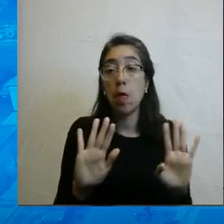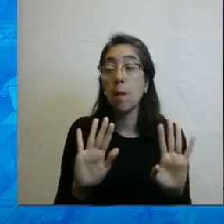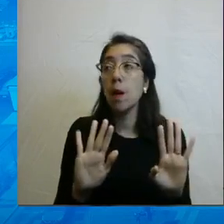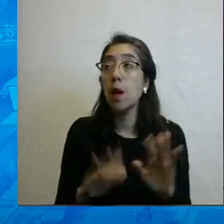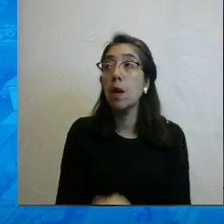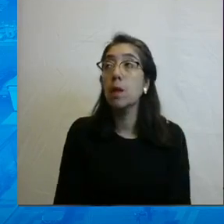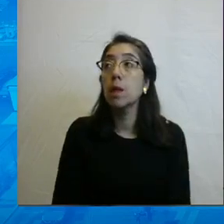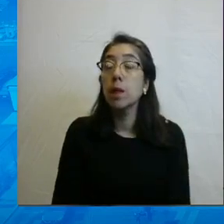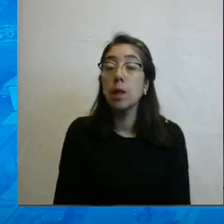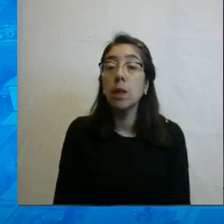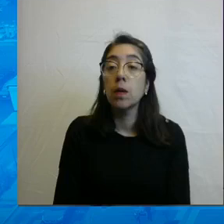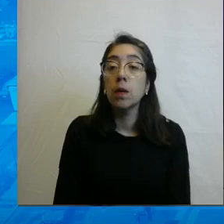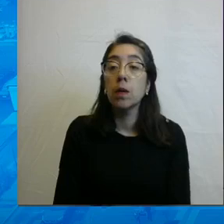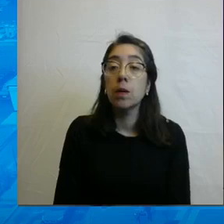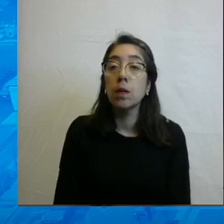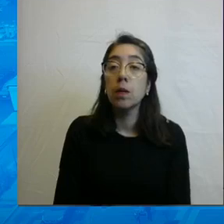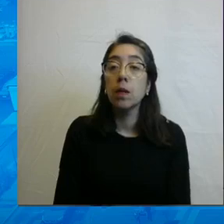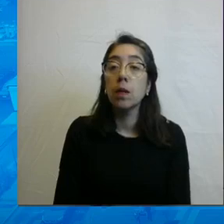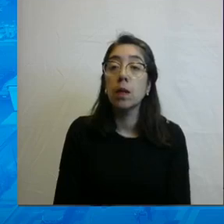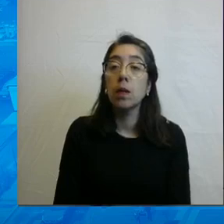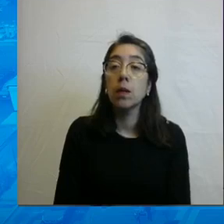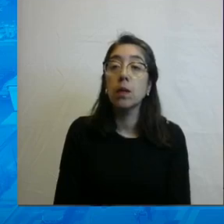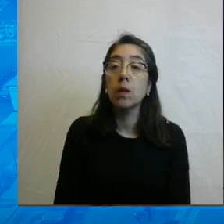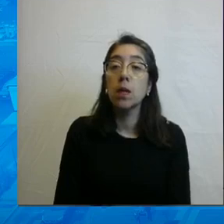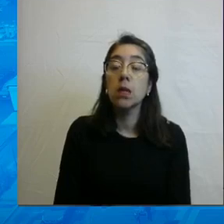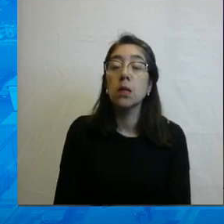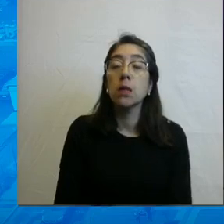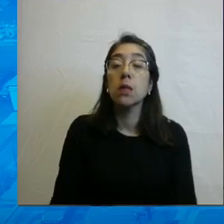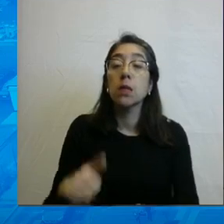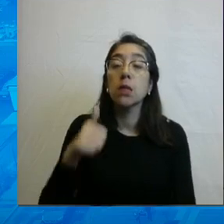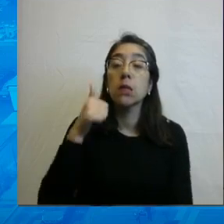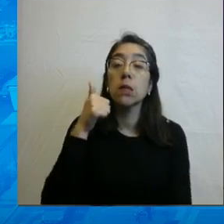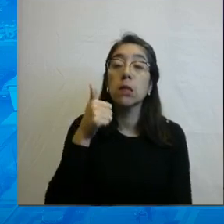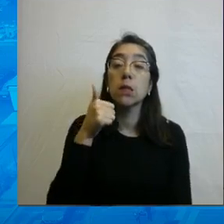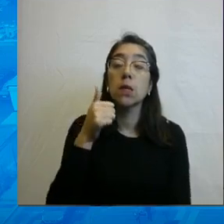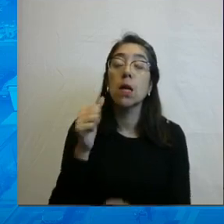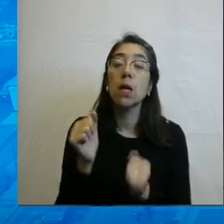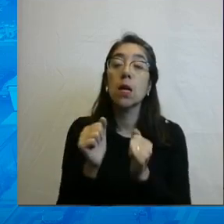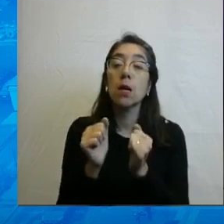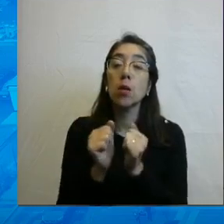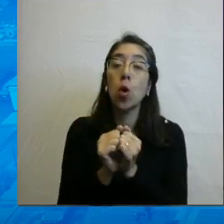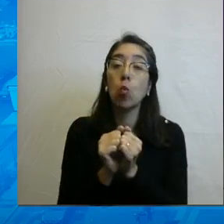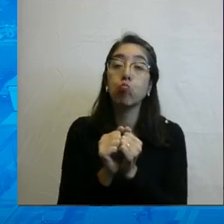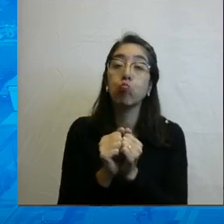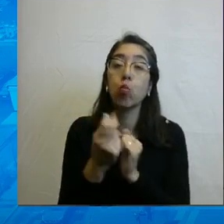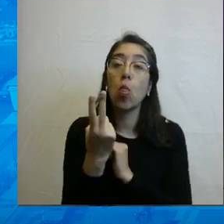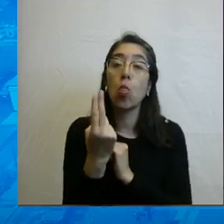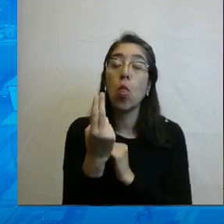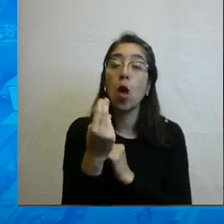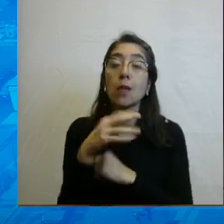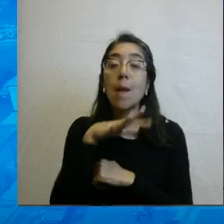que siendo las 18:12 horas,